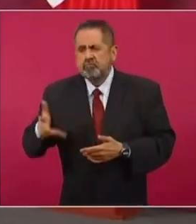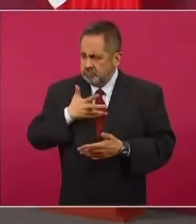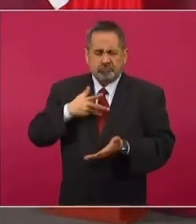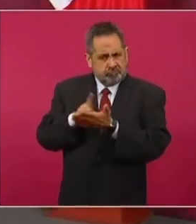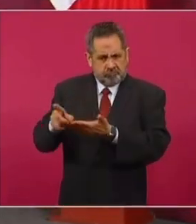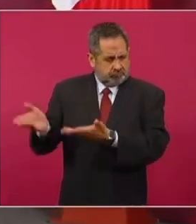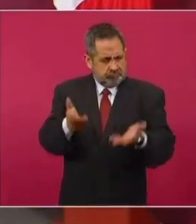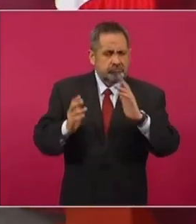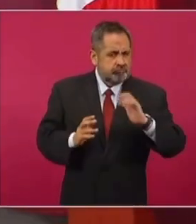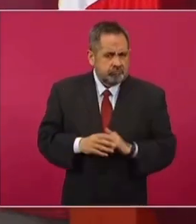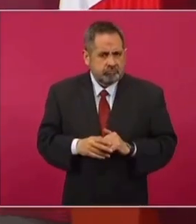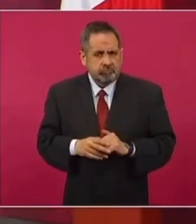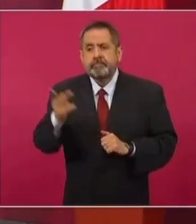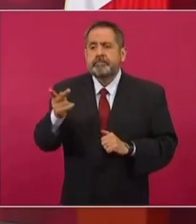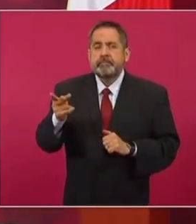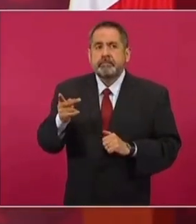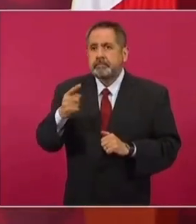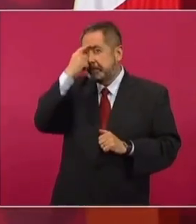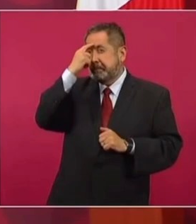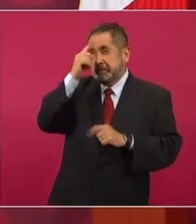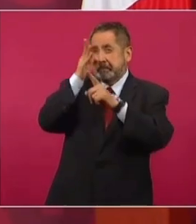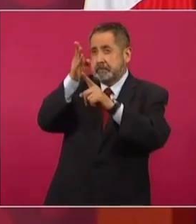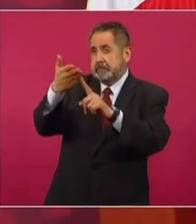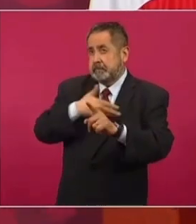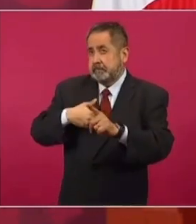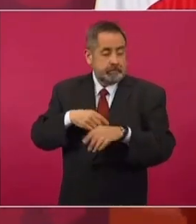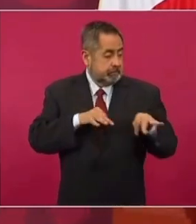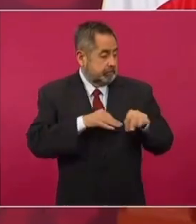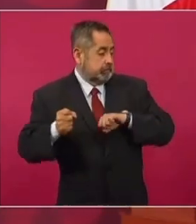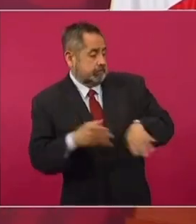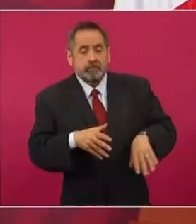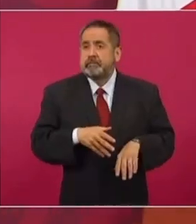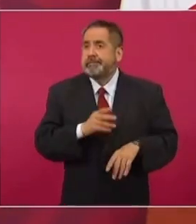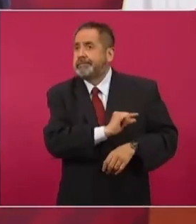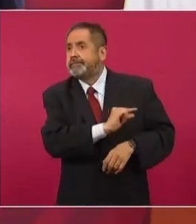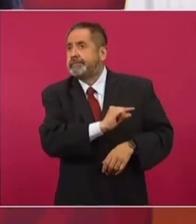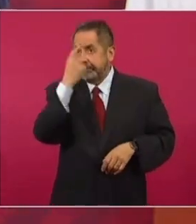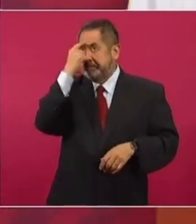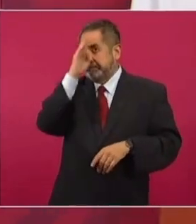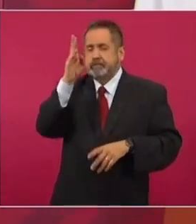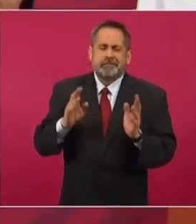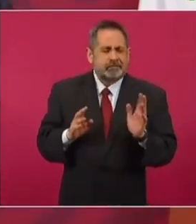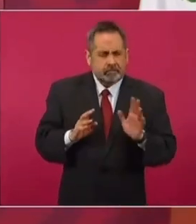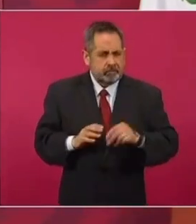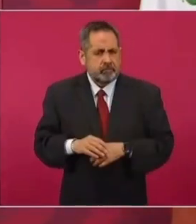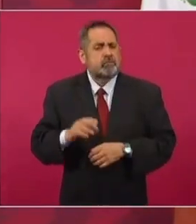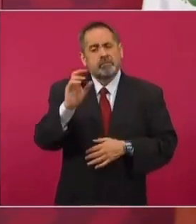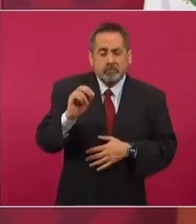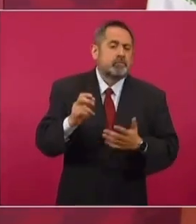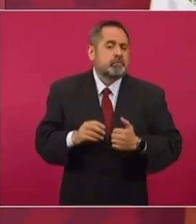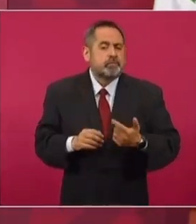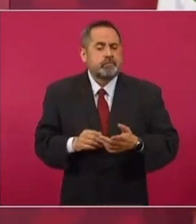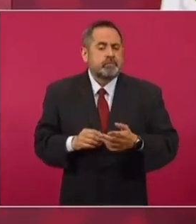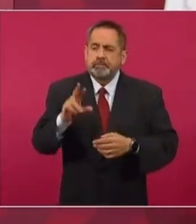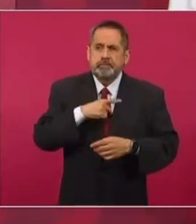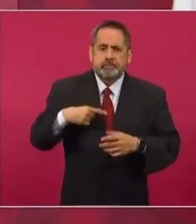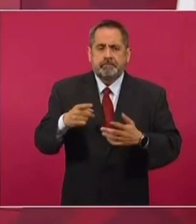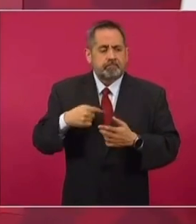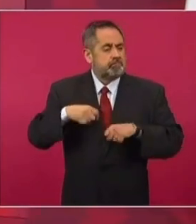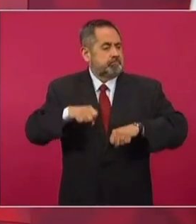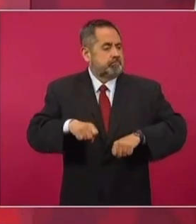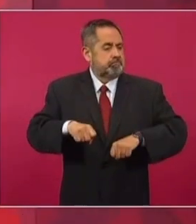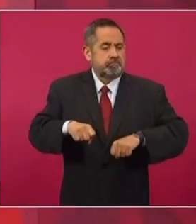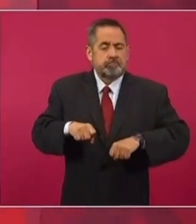derecho. Nada más que no abandone su trabajo o que no use su